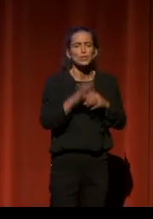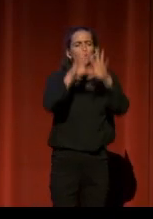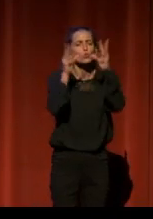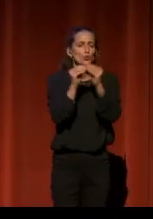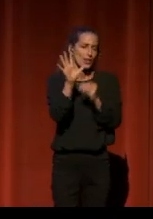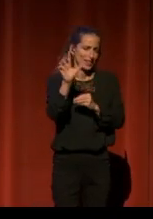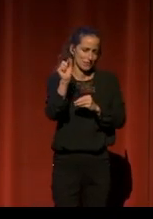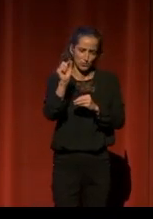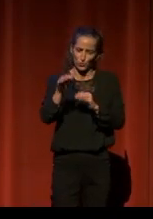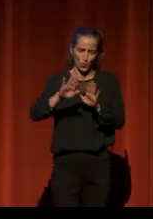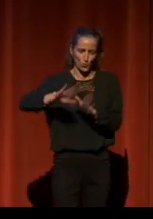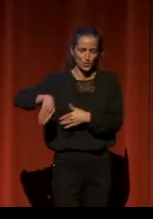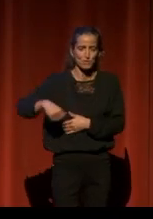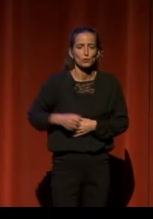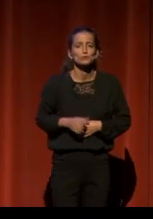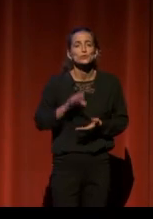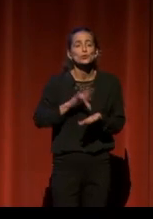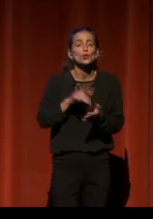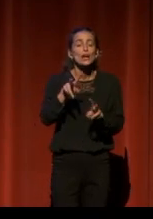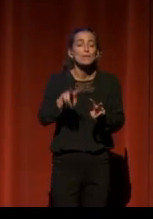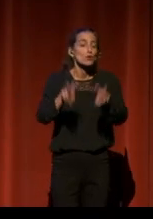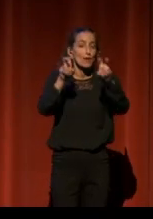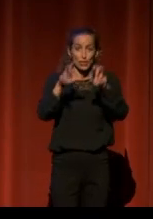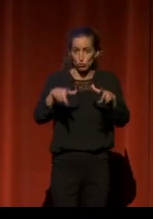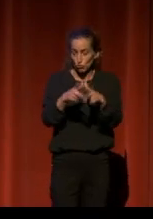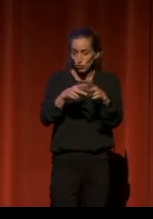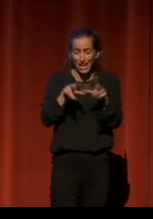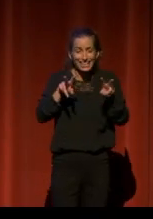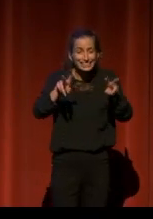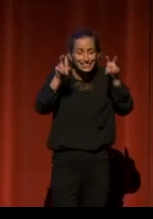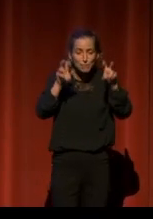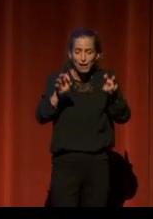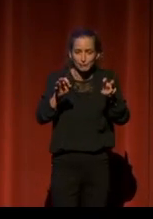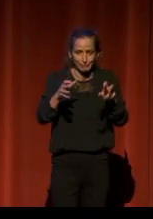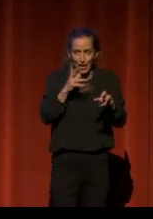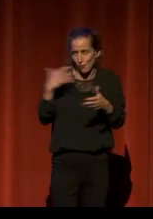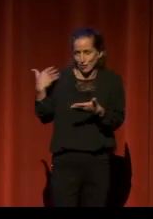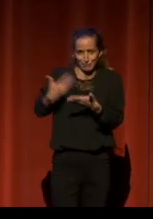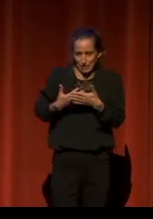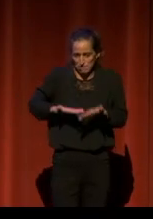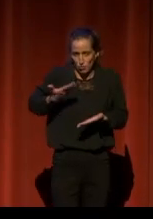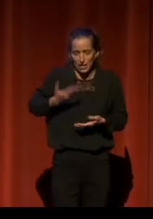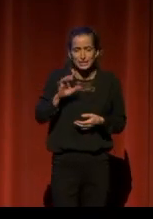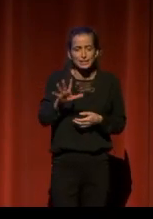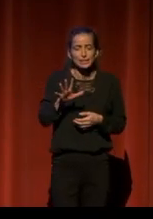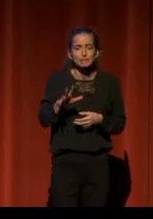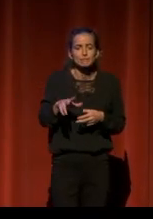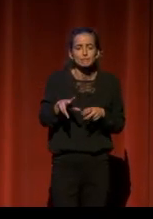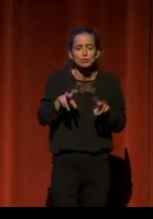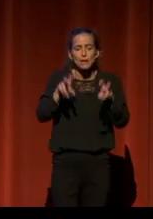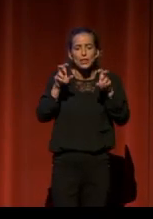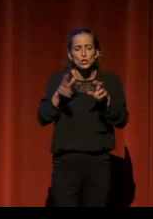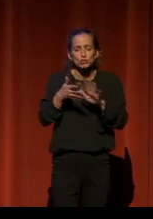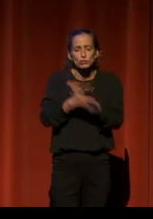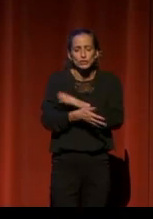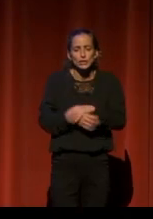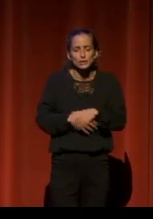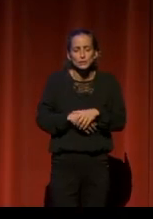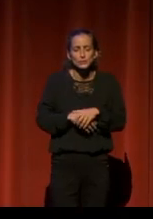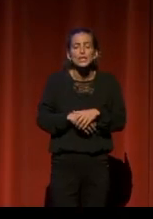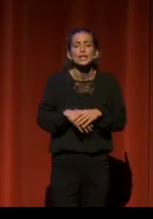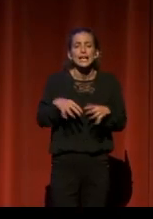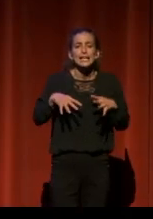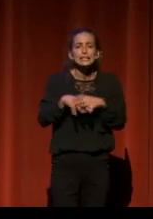democracia es la gran Innovación social de nuestro tiempo toda Innovación es en cierto modo social la ciencia de redes nos permite abordar la